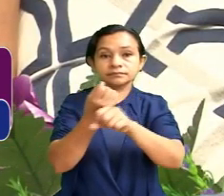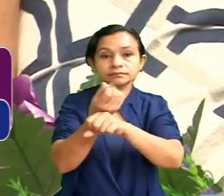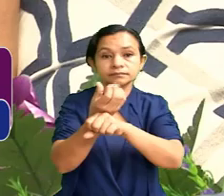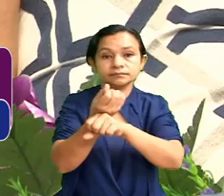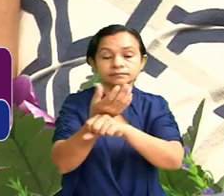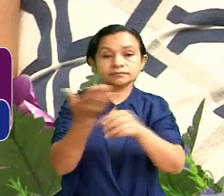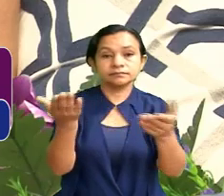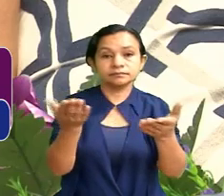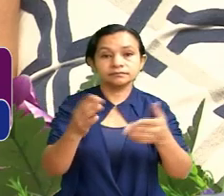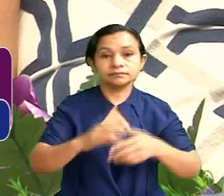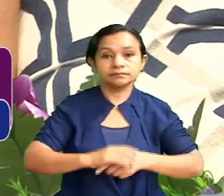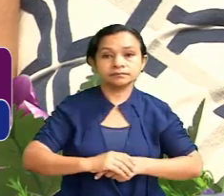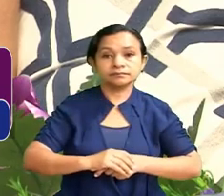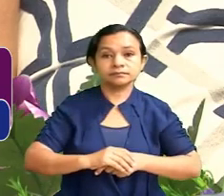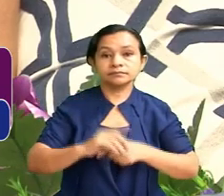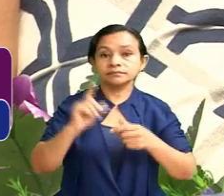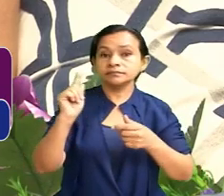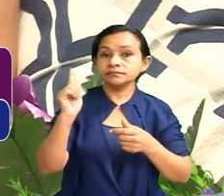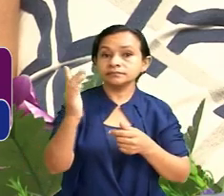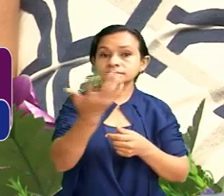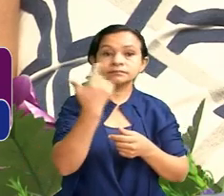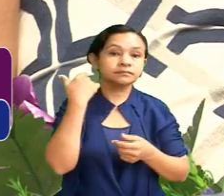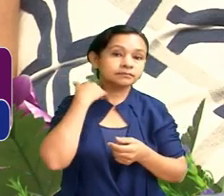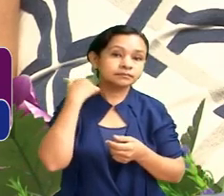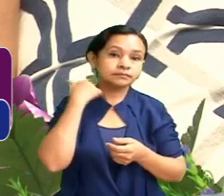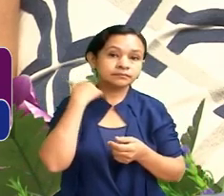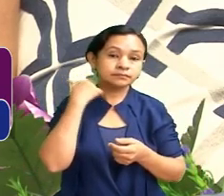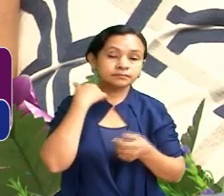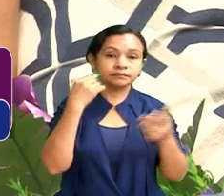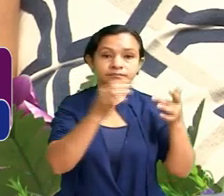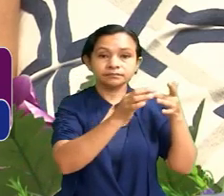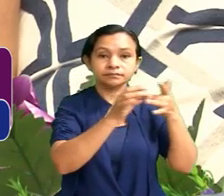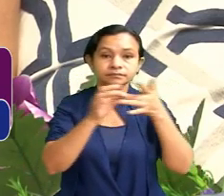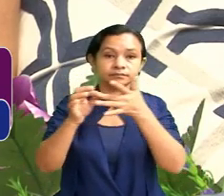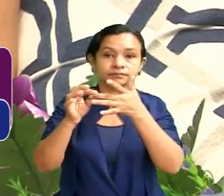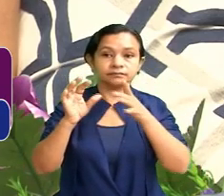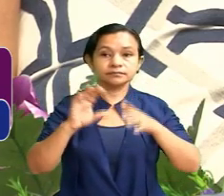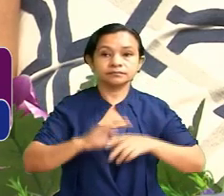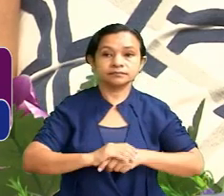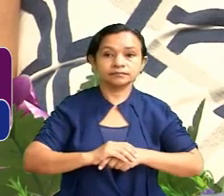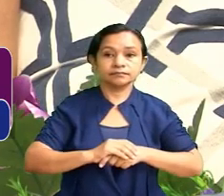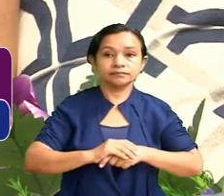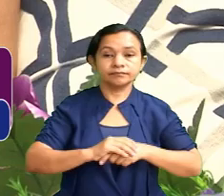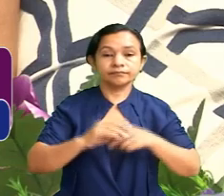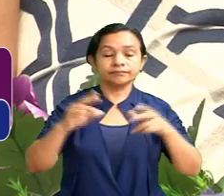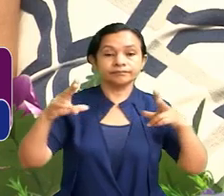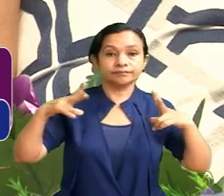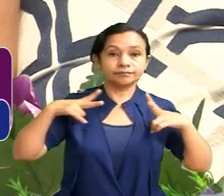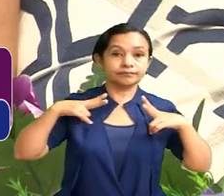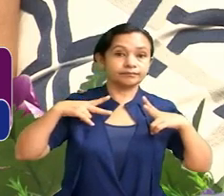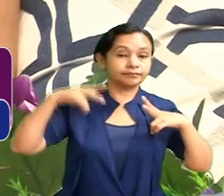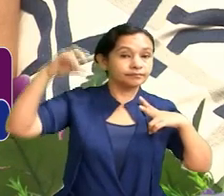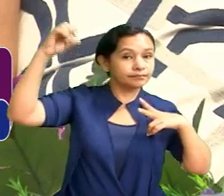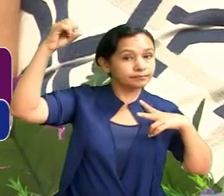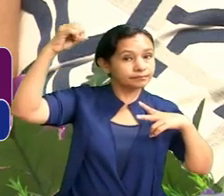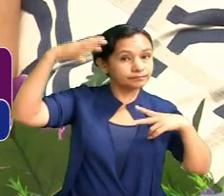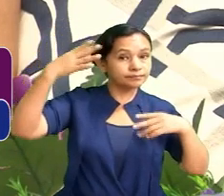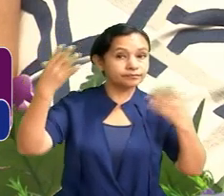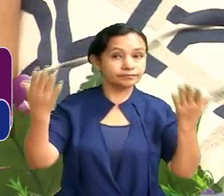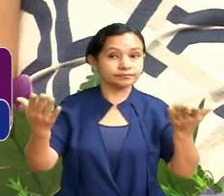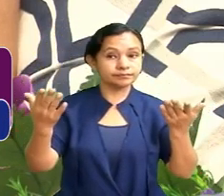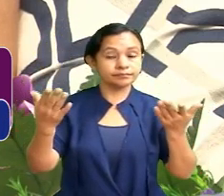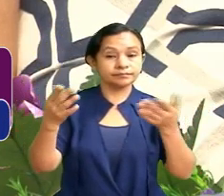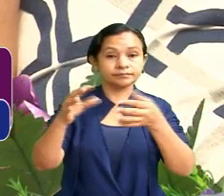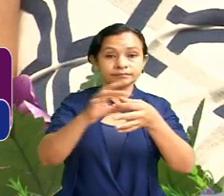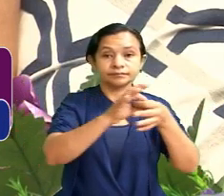preparan todo el tiempo pues pero de manera especial en temporada de verano y para semana santa una